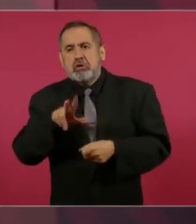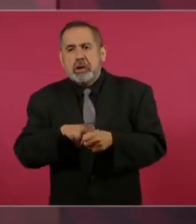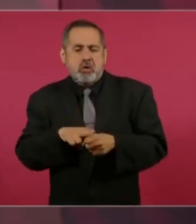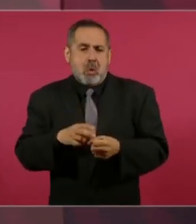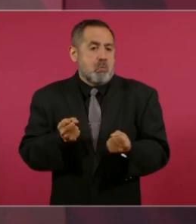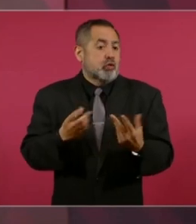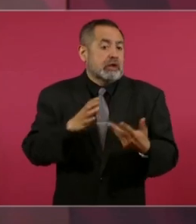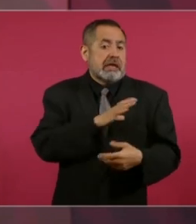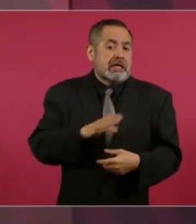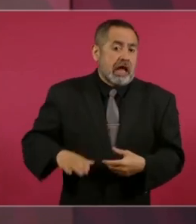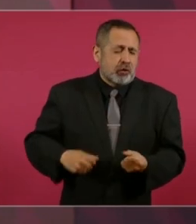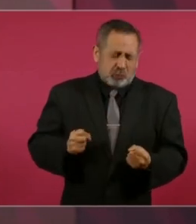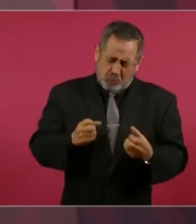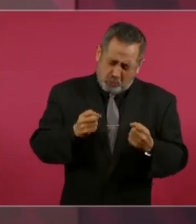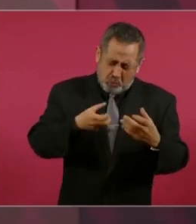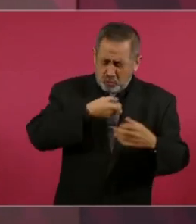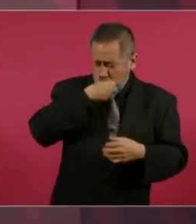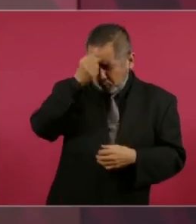sí.